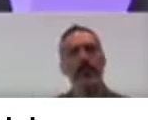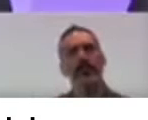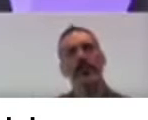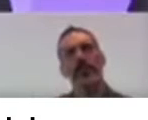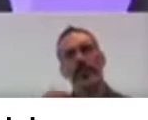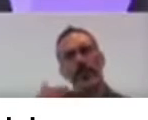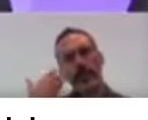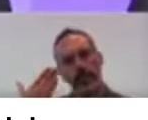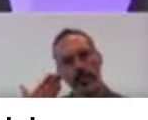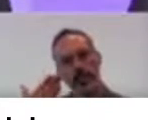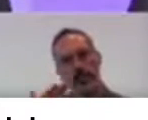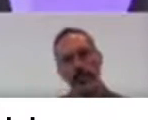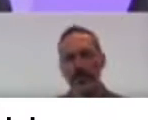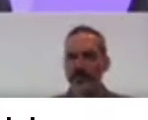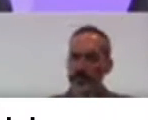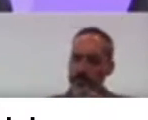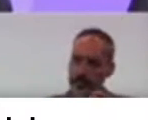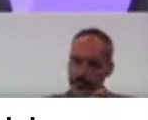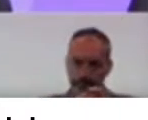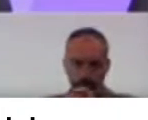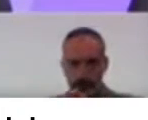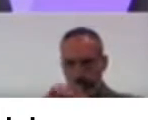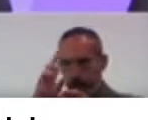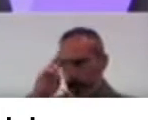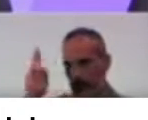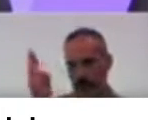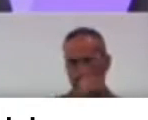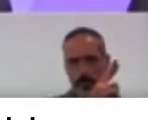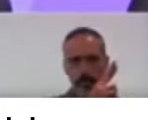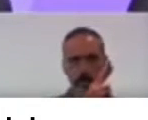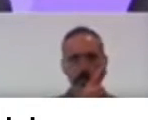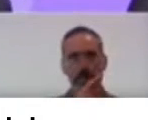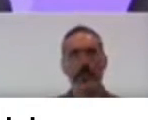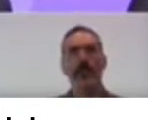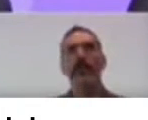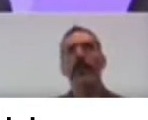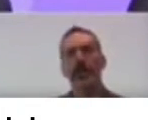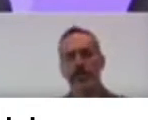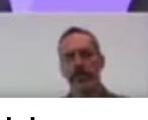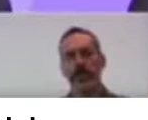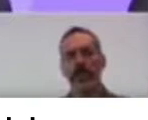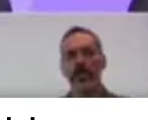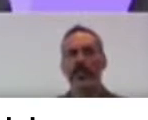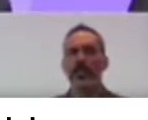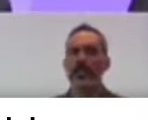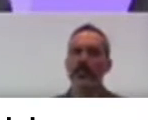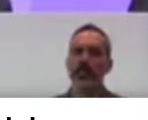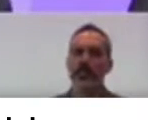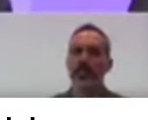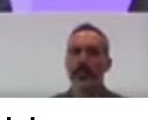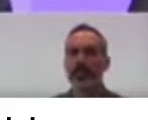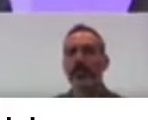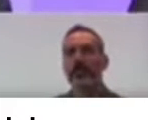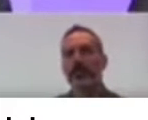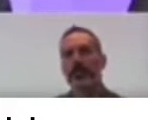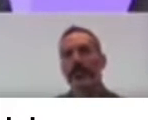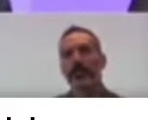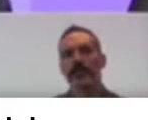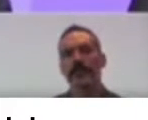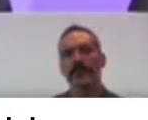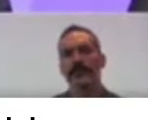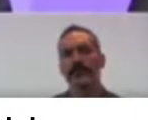enviar mi solidaridad y respeto a las familias de los afectados. Quiero hacer